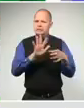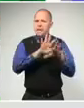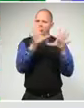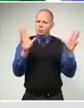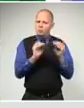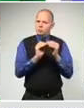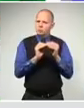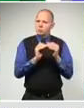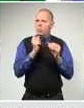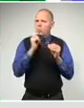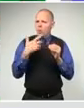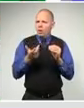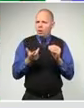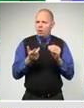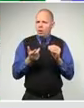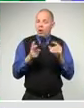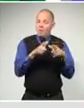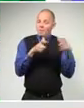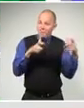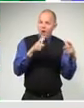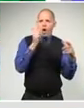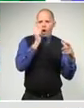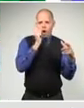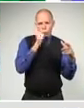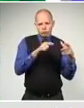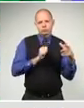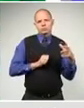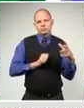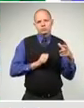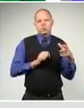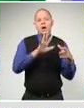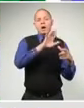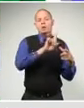sexo masculino representa el